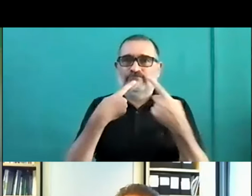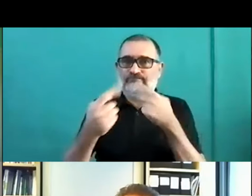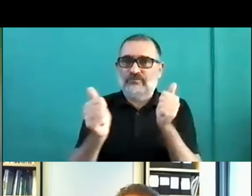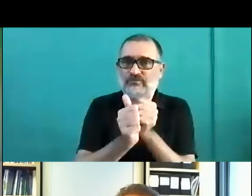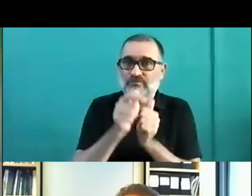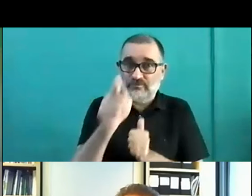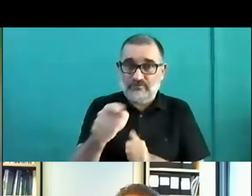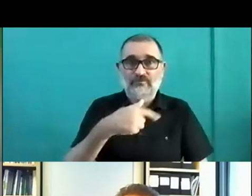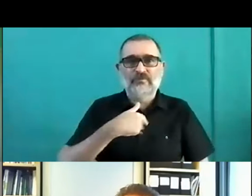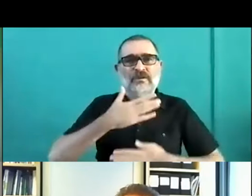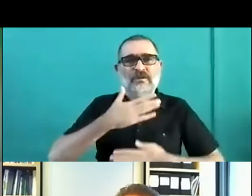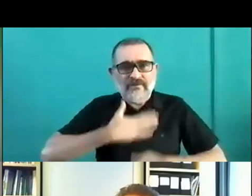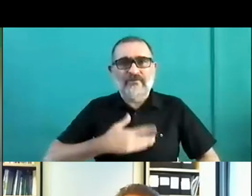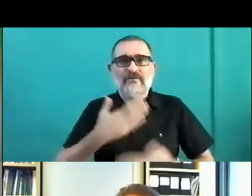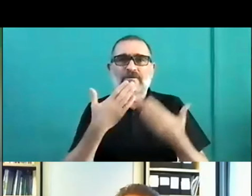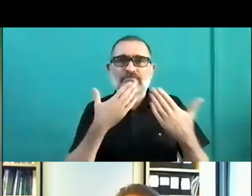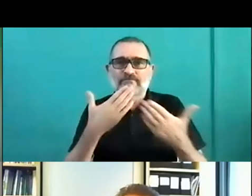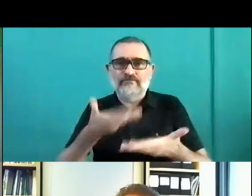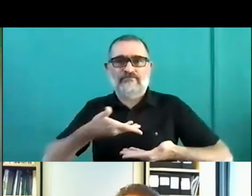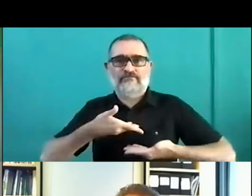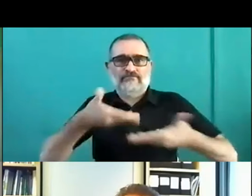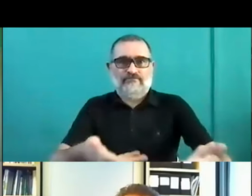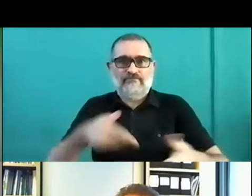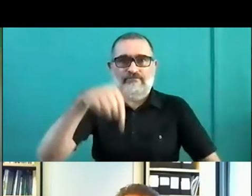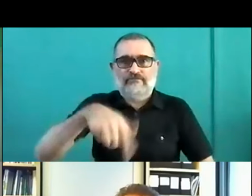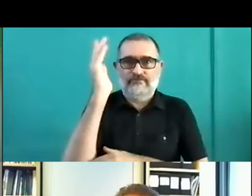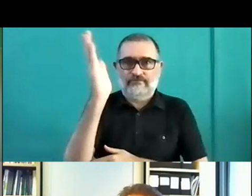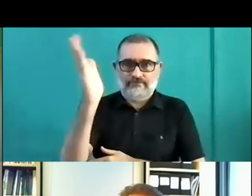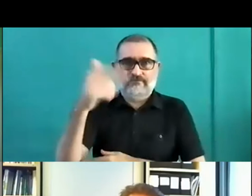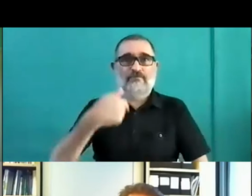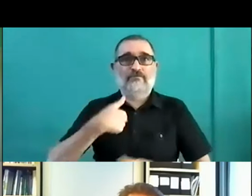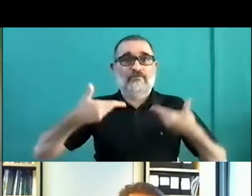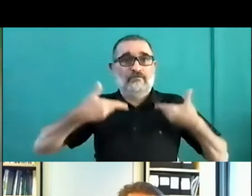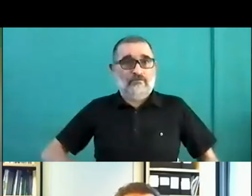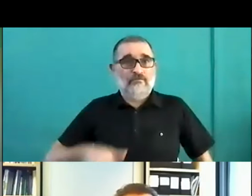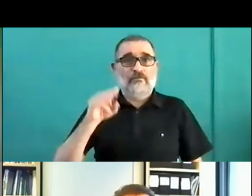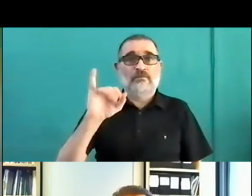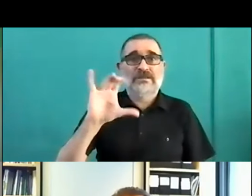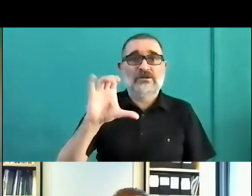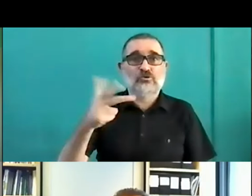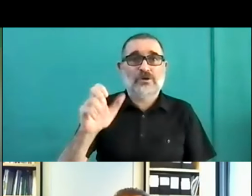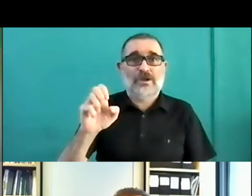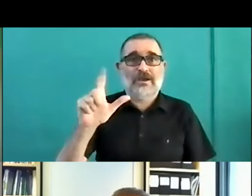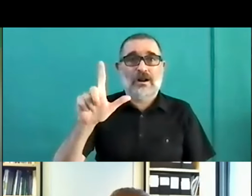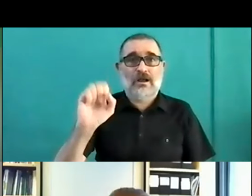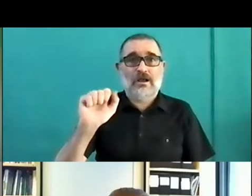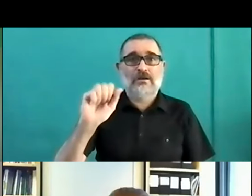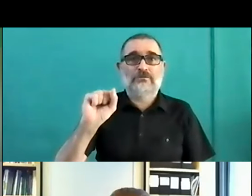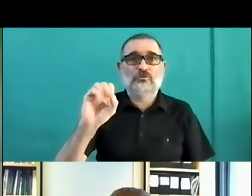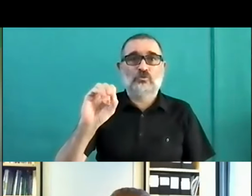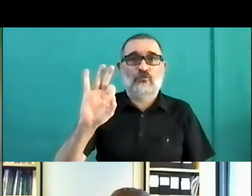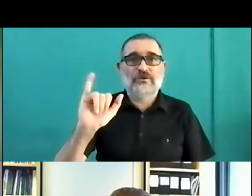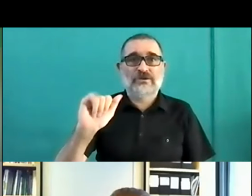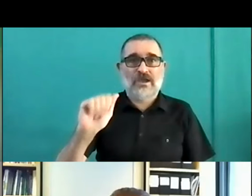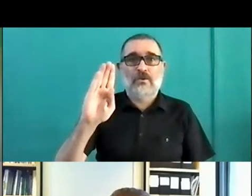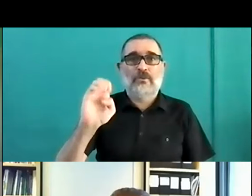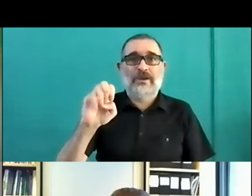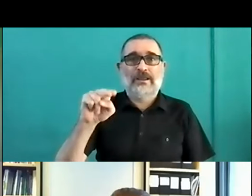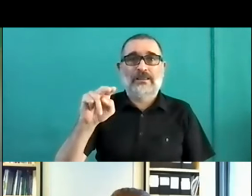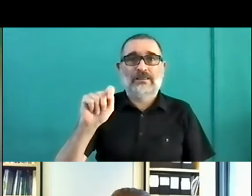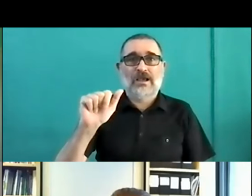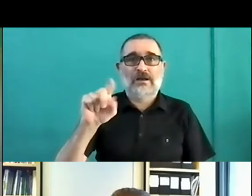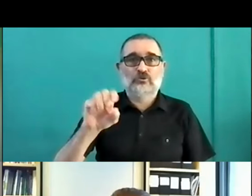Miki. Vivo en Santiago de Chile, tengo 26 años y desde los 7 tengo una epilepsia de difícil manejo, resistente a